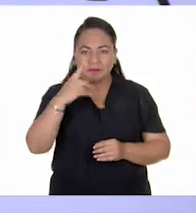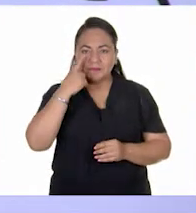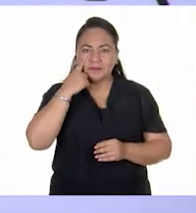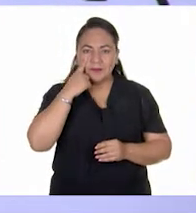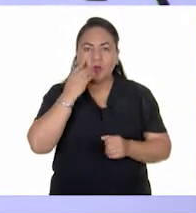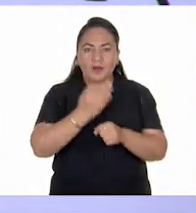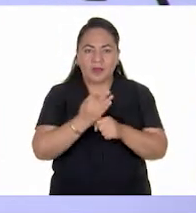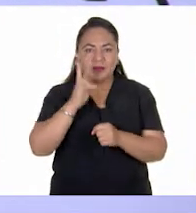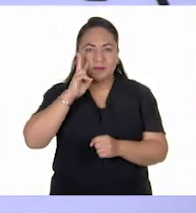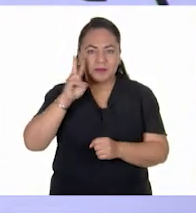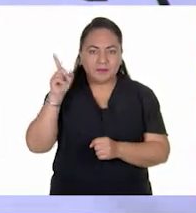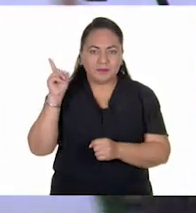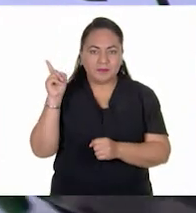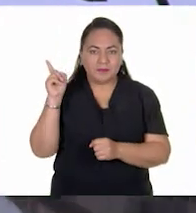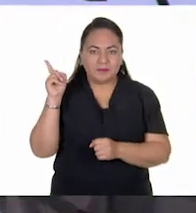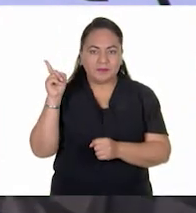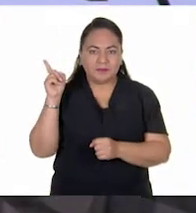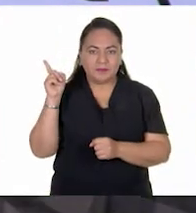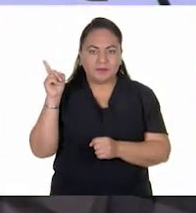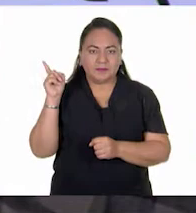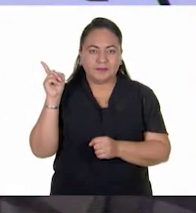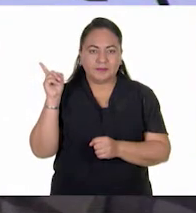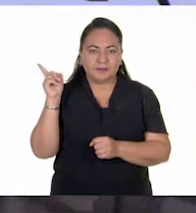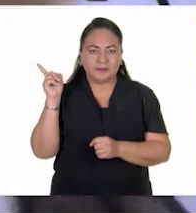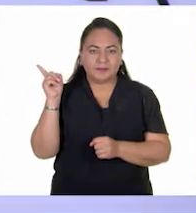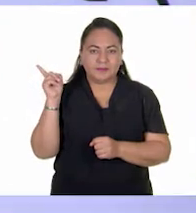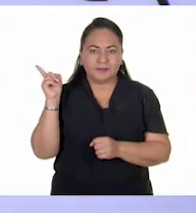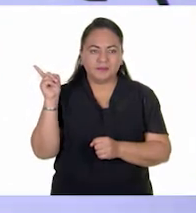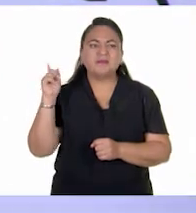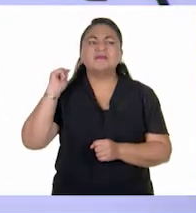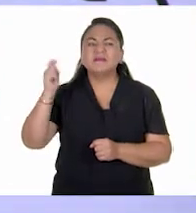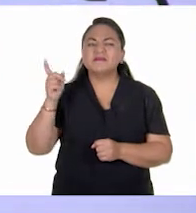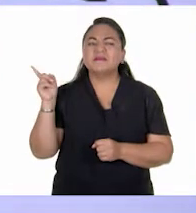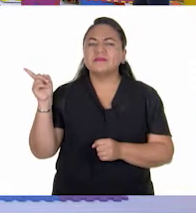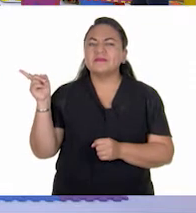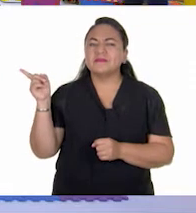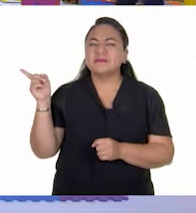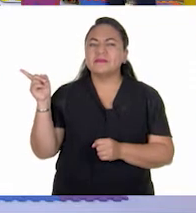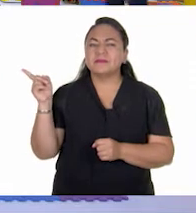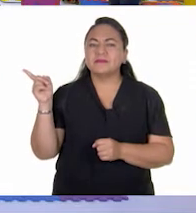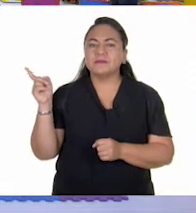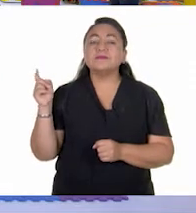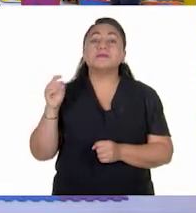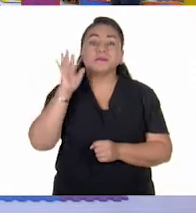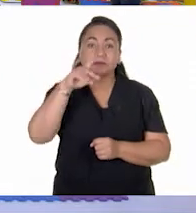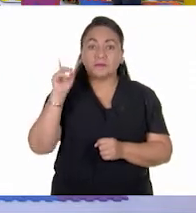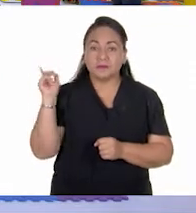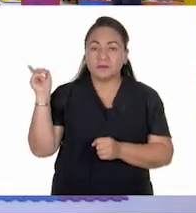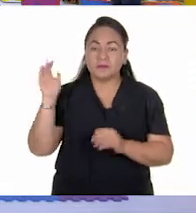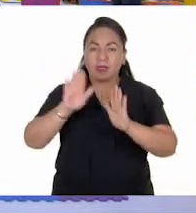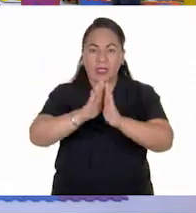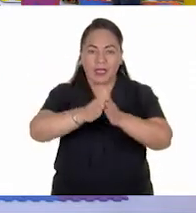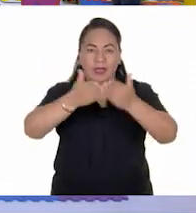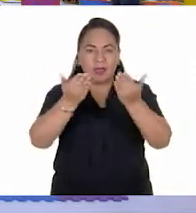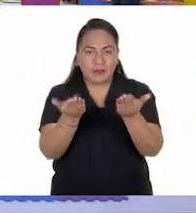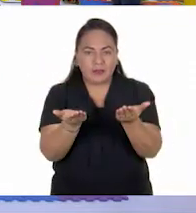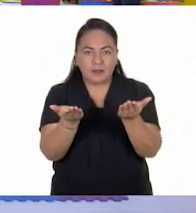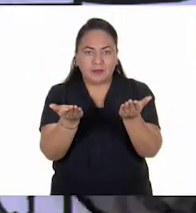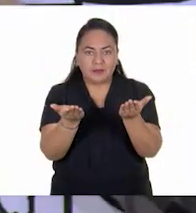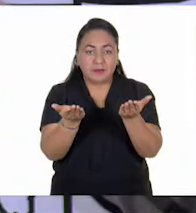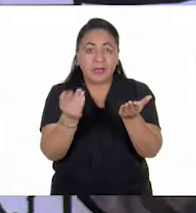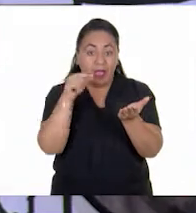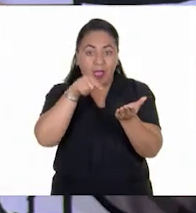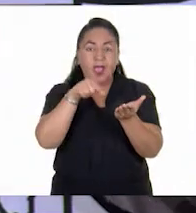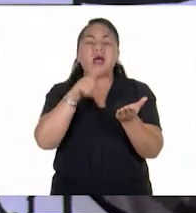hizo Pili. Pili, aquí está. Muy bien. ¿Qué representaste? Dile a los niños. Aquí hay un libro abierto. Quiere decir que